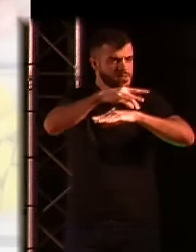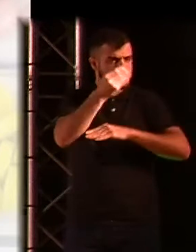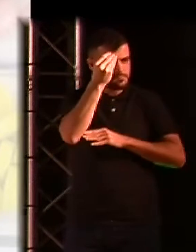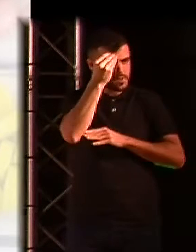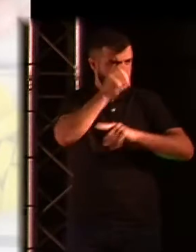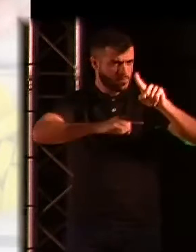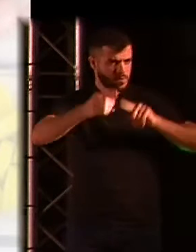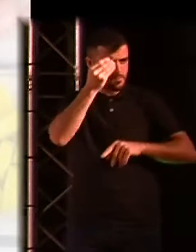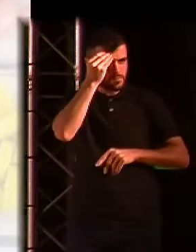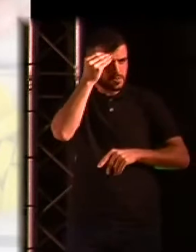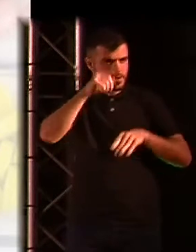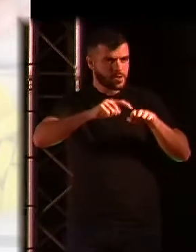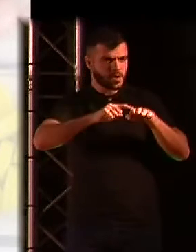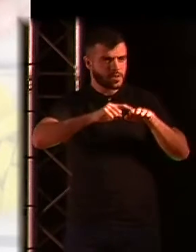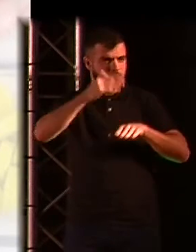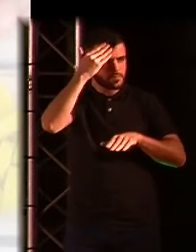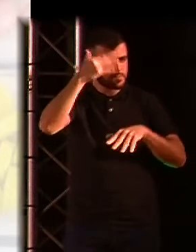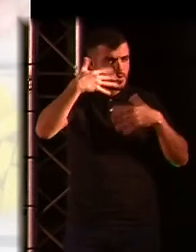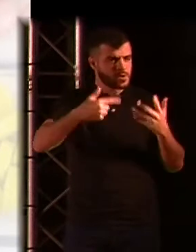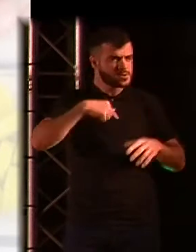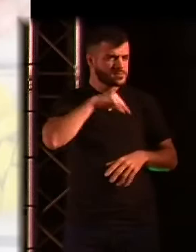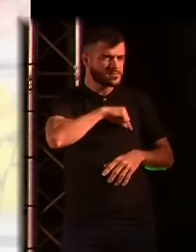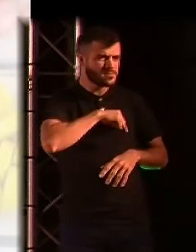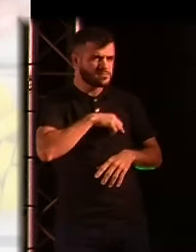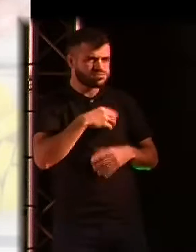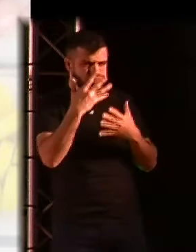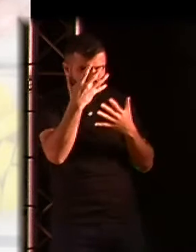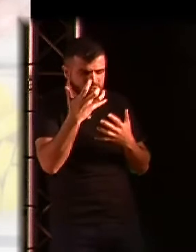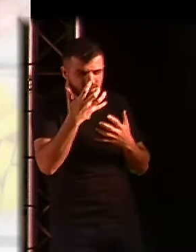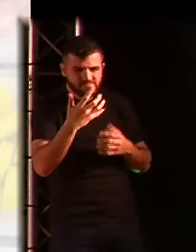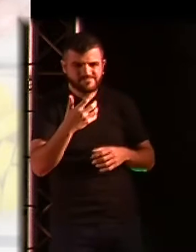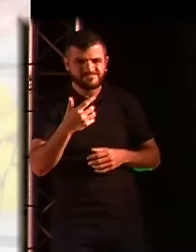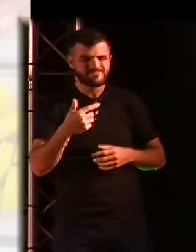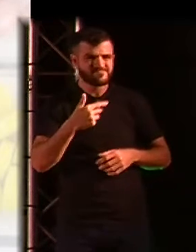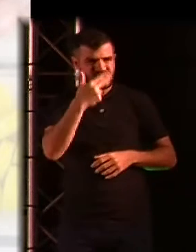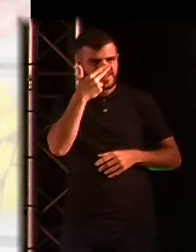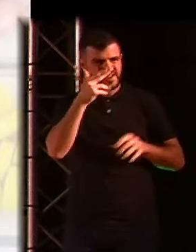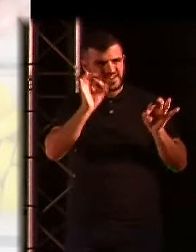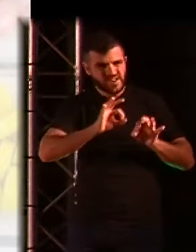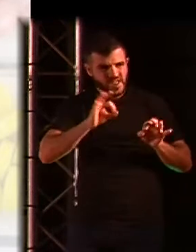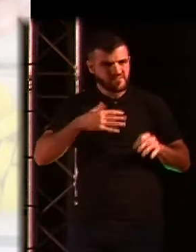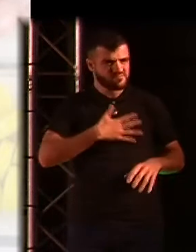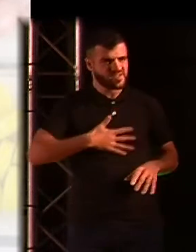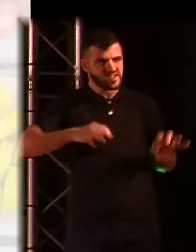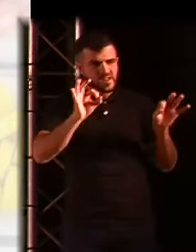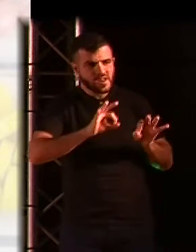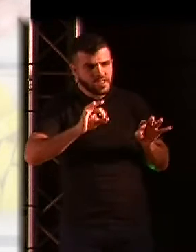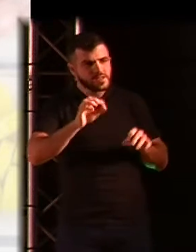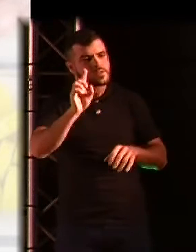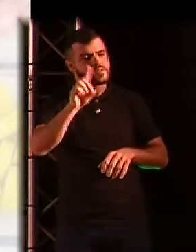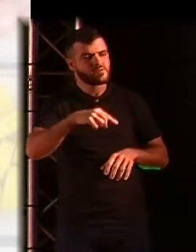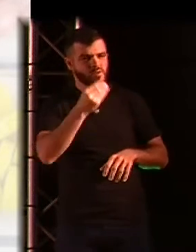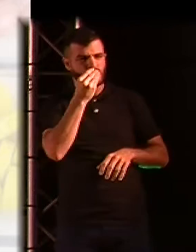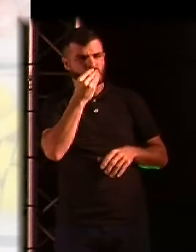que se caracteriza por sentimientos de tristeza, pérdida de interés o de placer, también puede dar pérdida